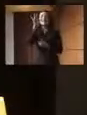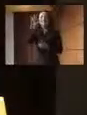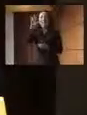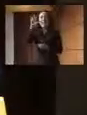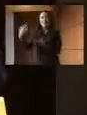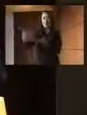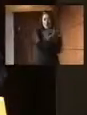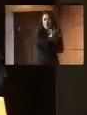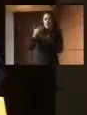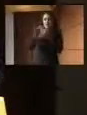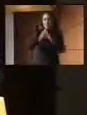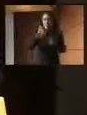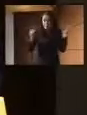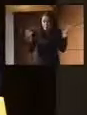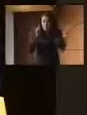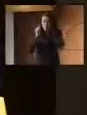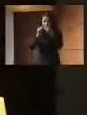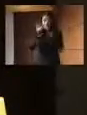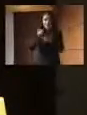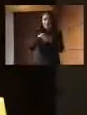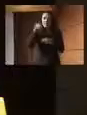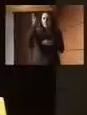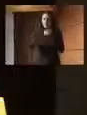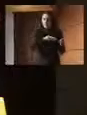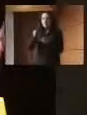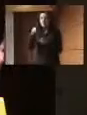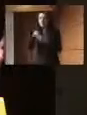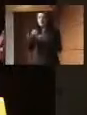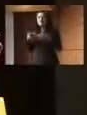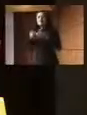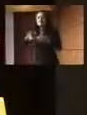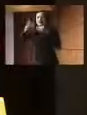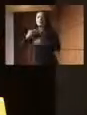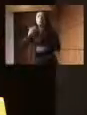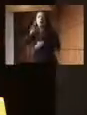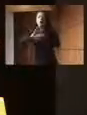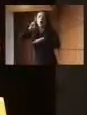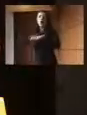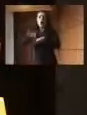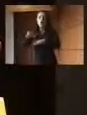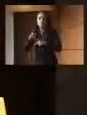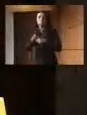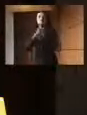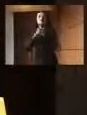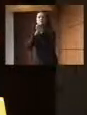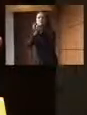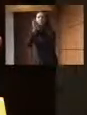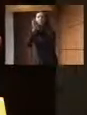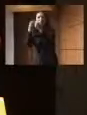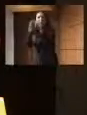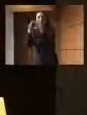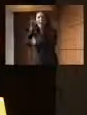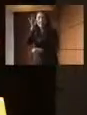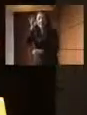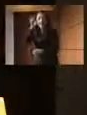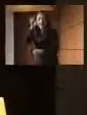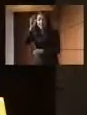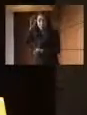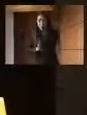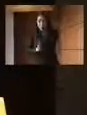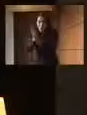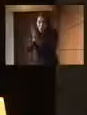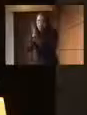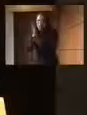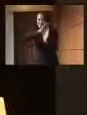también debéis saber que en muchos países el sector de la discapacidad, caso Costa Rica, por ejemplo, ha luchado para que la Teletón no siguiera ya